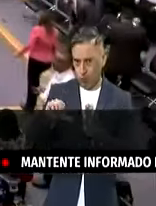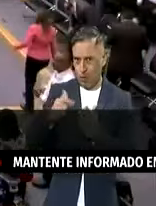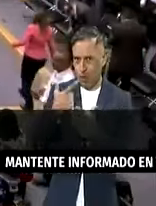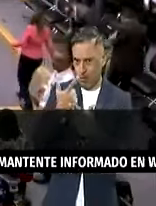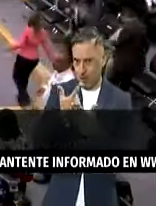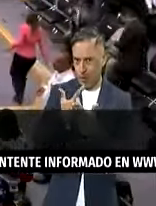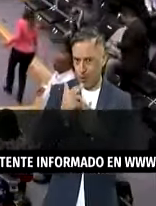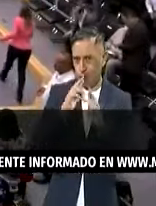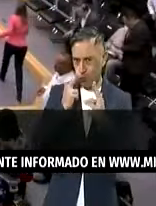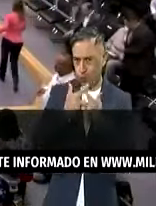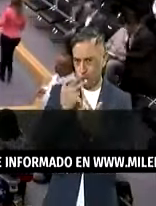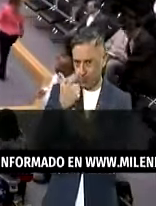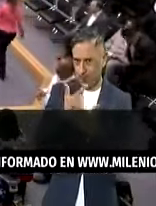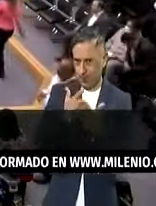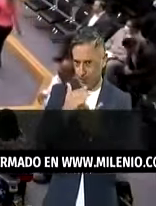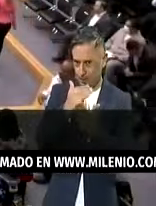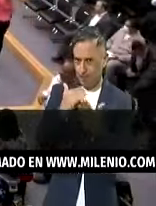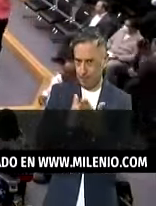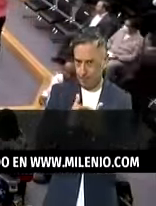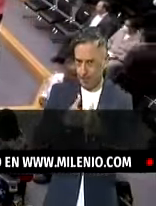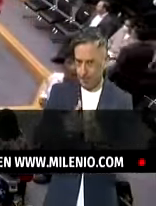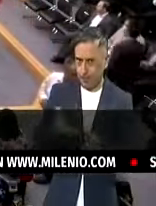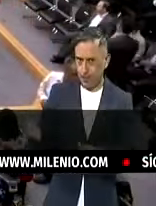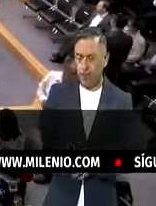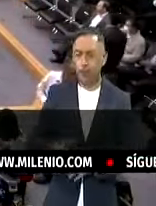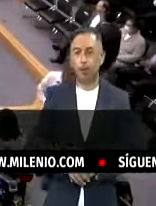bien?